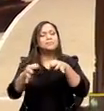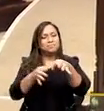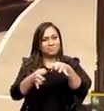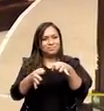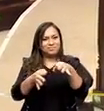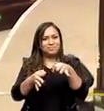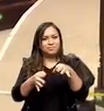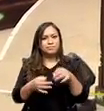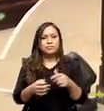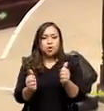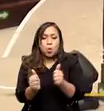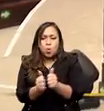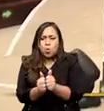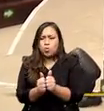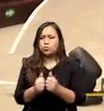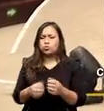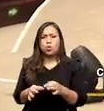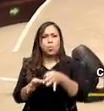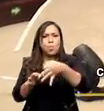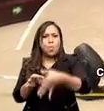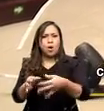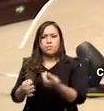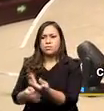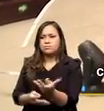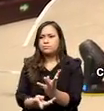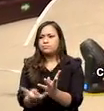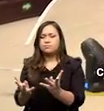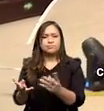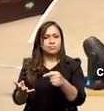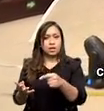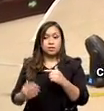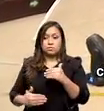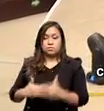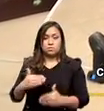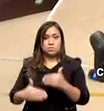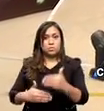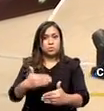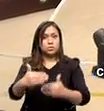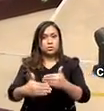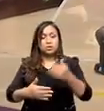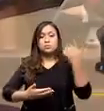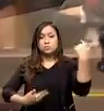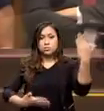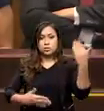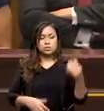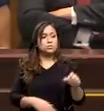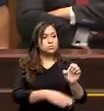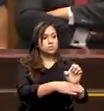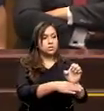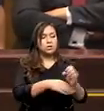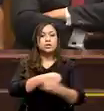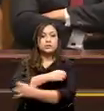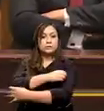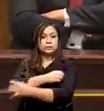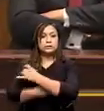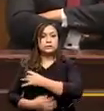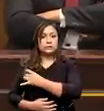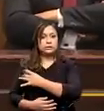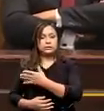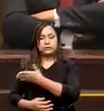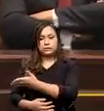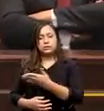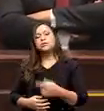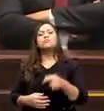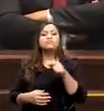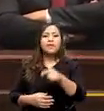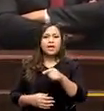de vida junto a su pueblo, al tiempo que avizoró que los procesos políticos que viven Ecuador y Chile sembrarán un futuro con